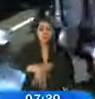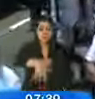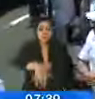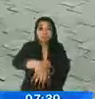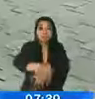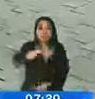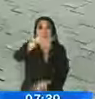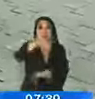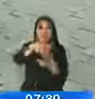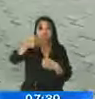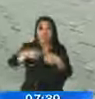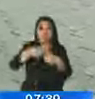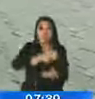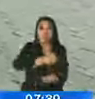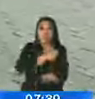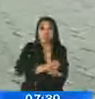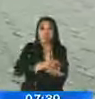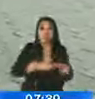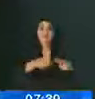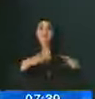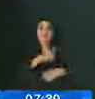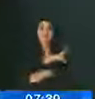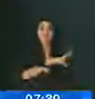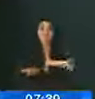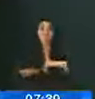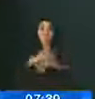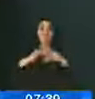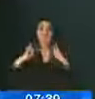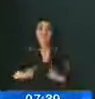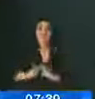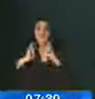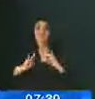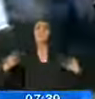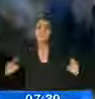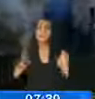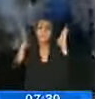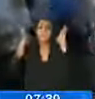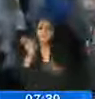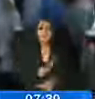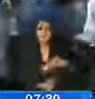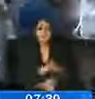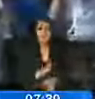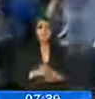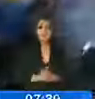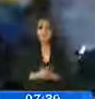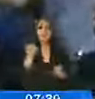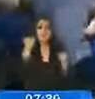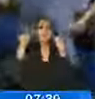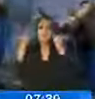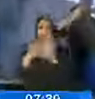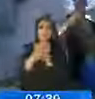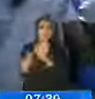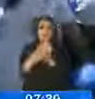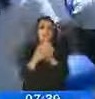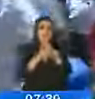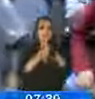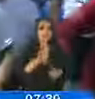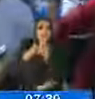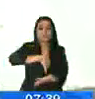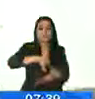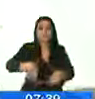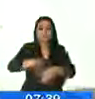Quito. En la Plaza Grande se instalaron carpas donde se realizó un festival musical. La iniciativa fue replicada en varias ciudades del